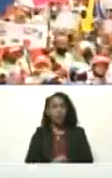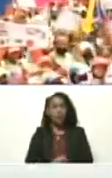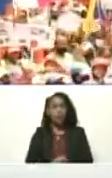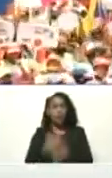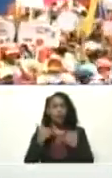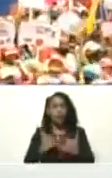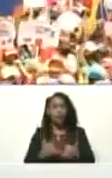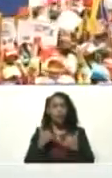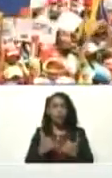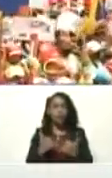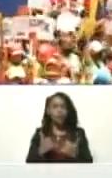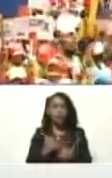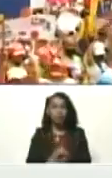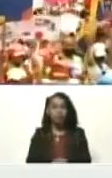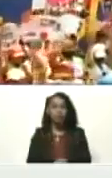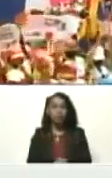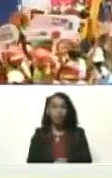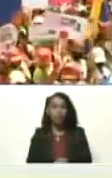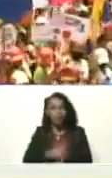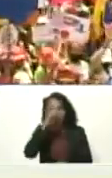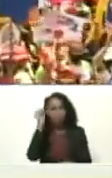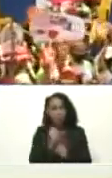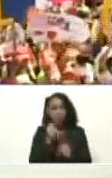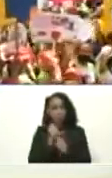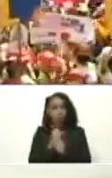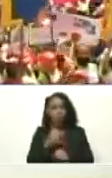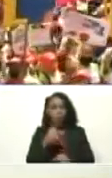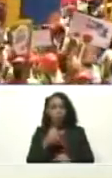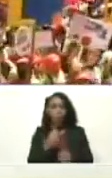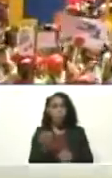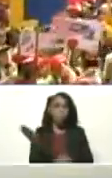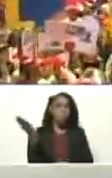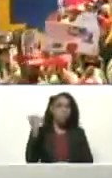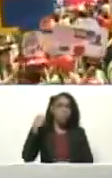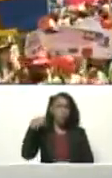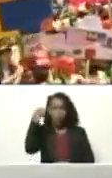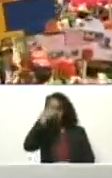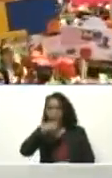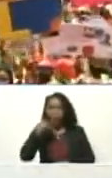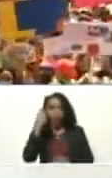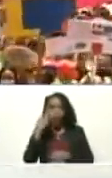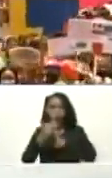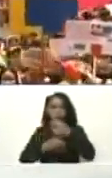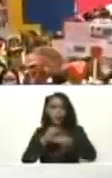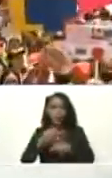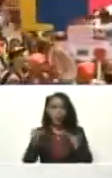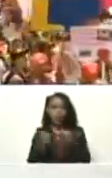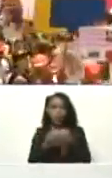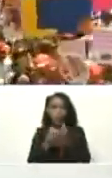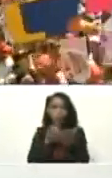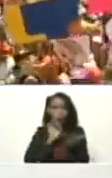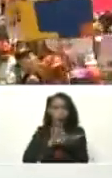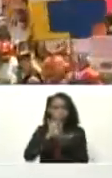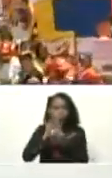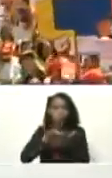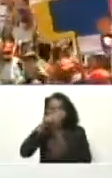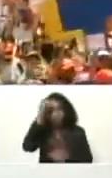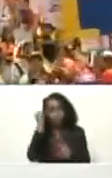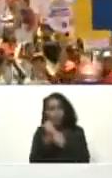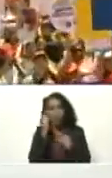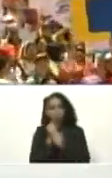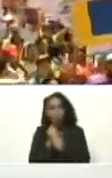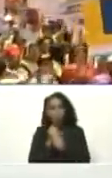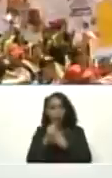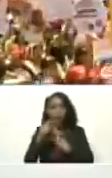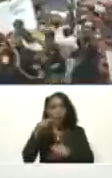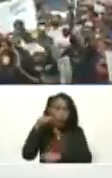actualidad, en la operación Vuelva Ankara, ejecutándola al Comando Estratégico Operacional en el Apure,